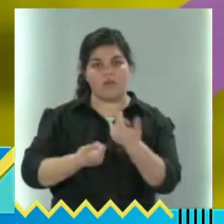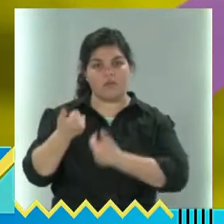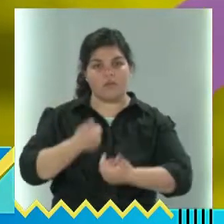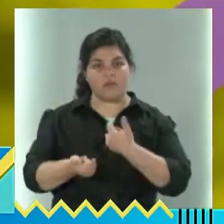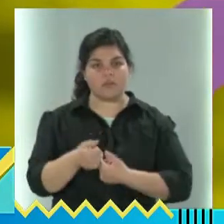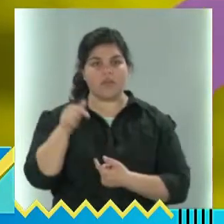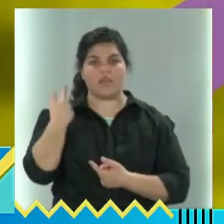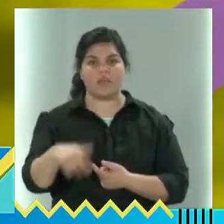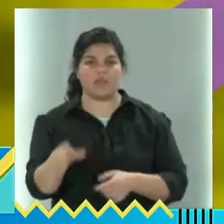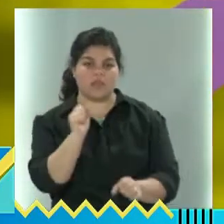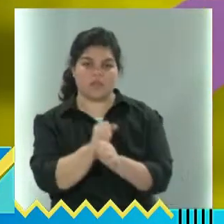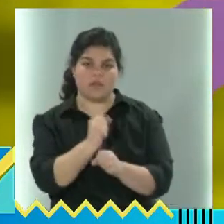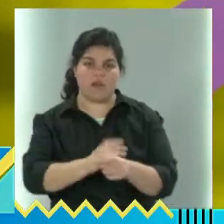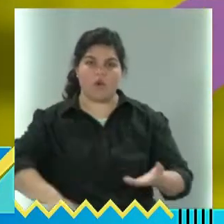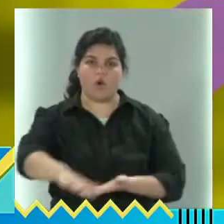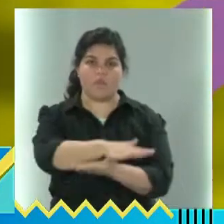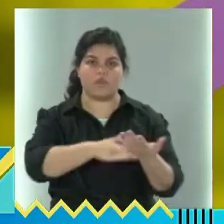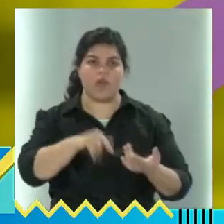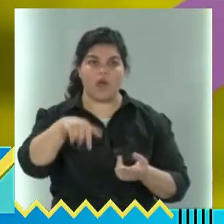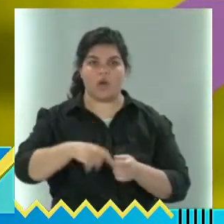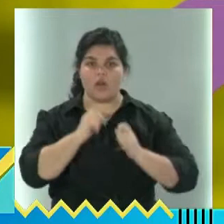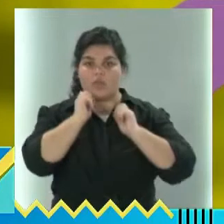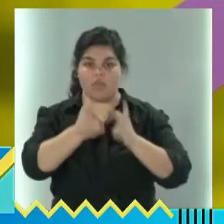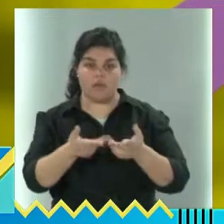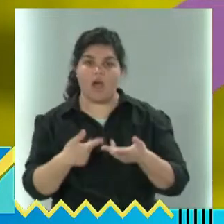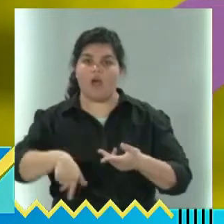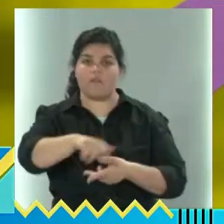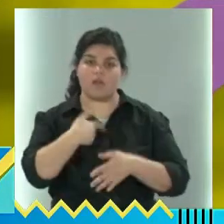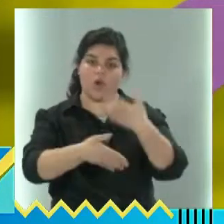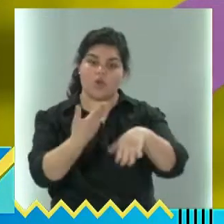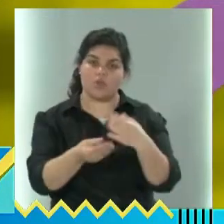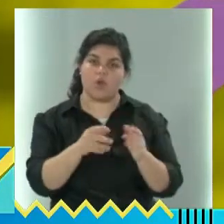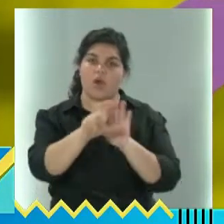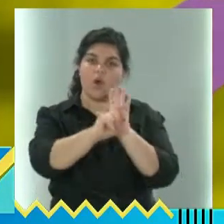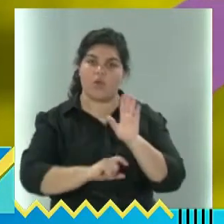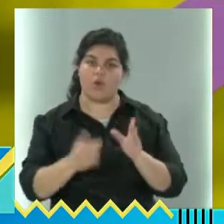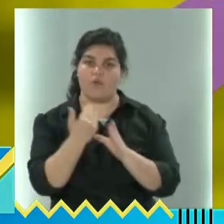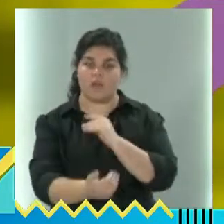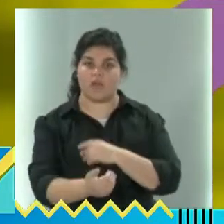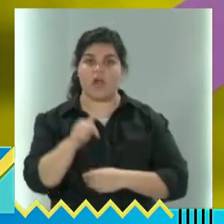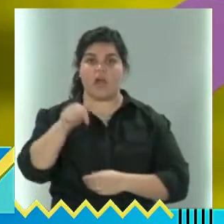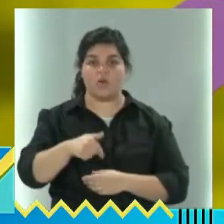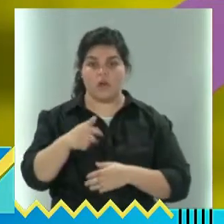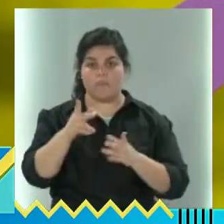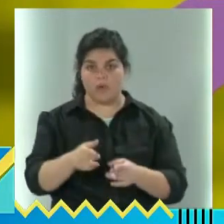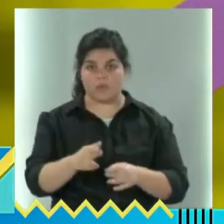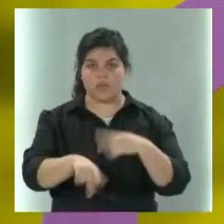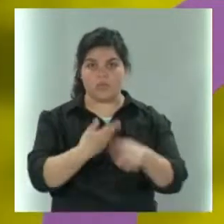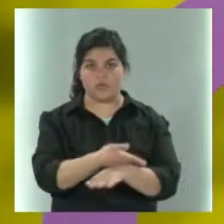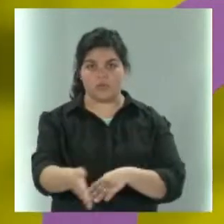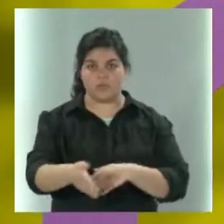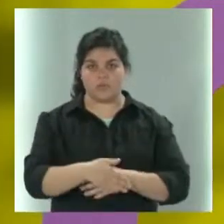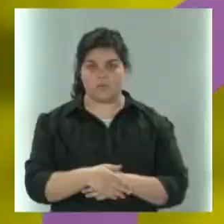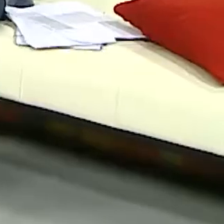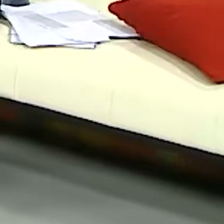con el trabajo comunitario. Lo ponemos en la mesa para continuar hablando acerca de este código contravencional. Nos vamos a una pausa y enseguida continuamos con más